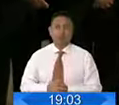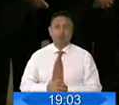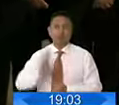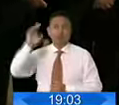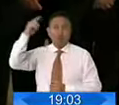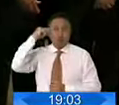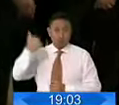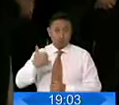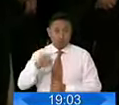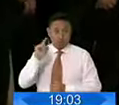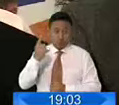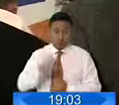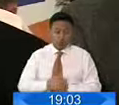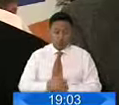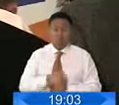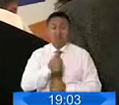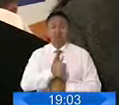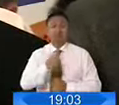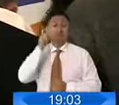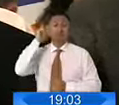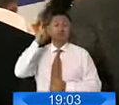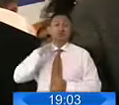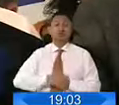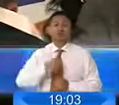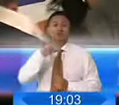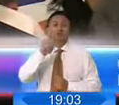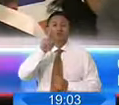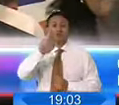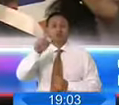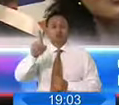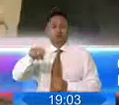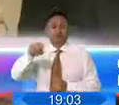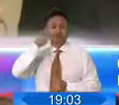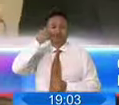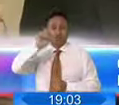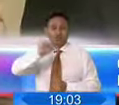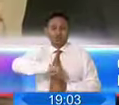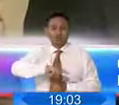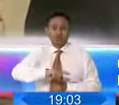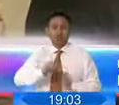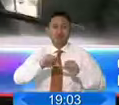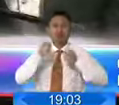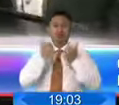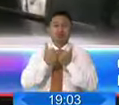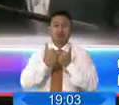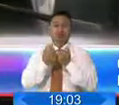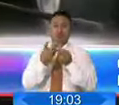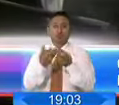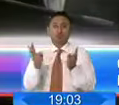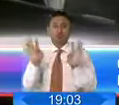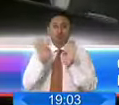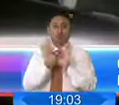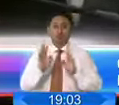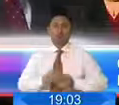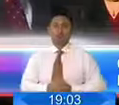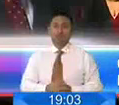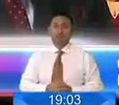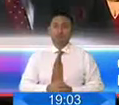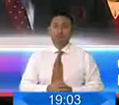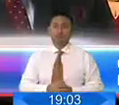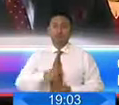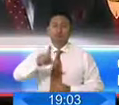único en reaccionar, lo propio lo hizo el líder de Creo, Guillermo Lasso, quien estuvo acompañado por asambleístas de la Unidad por el Cambio.